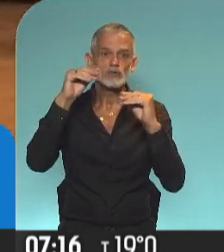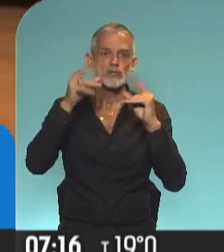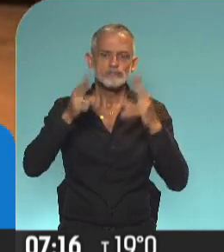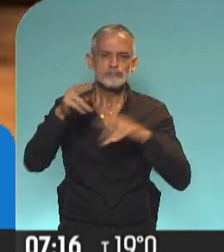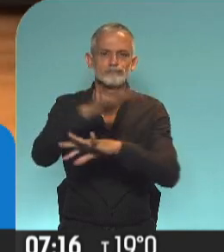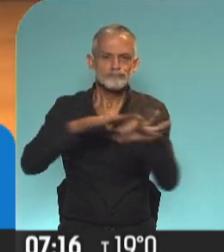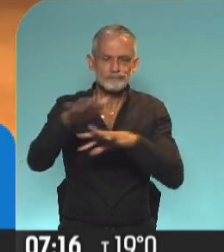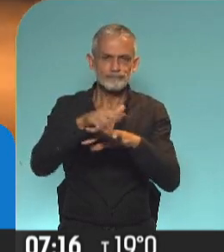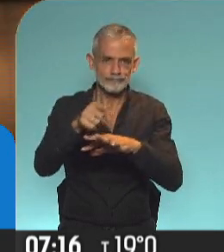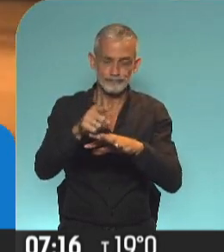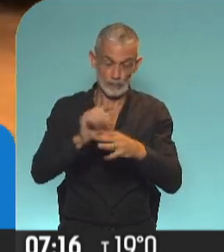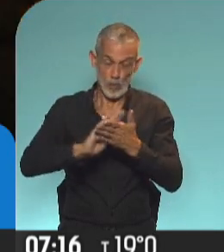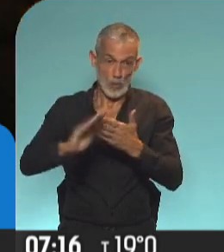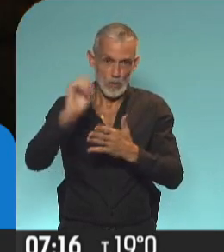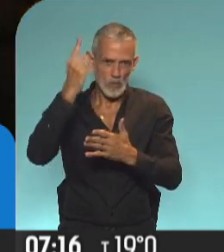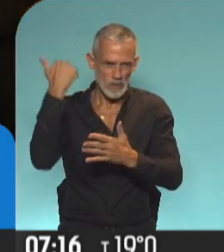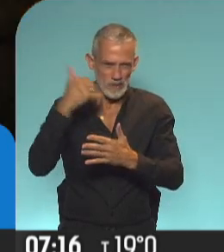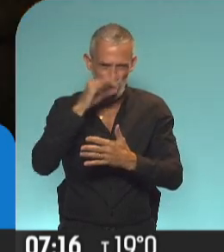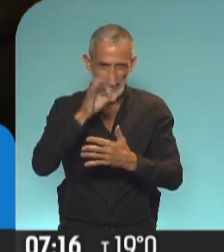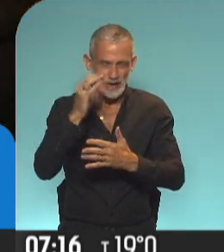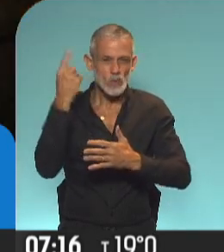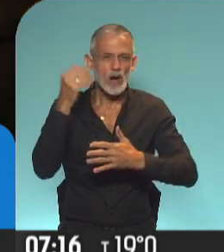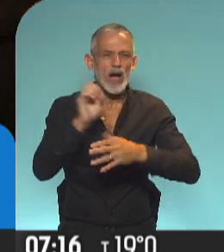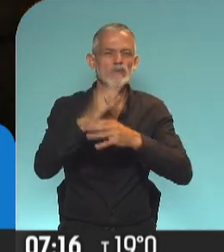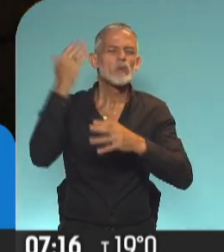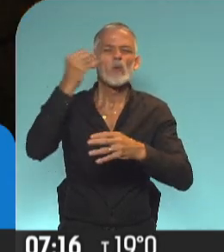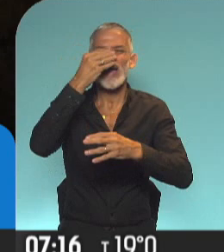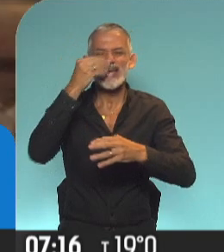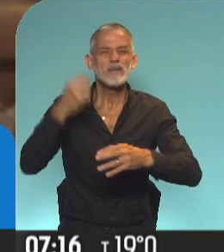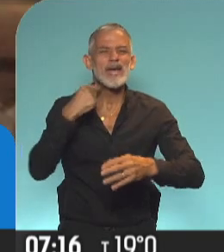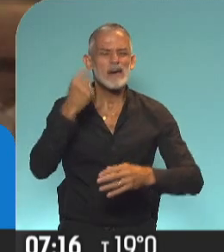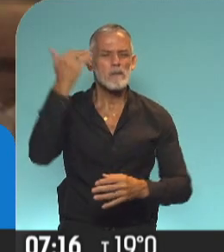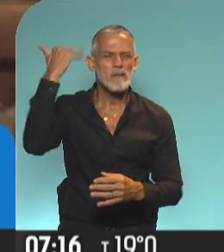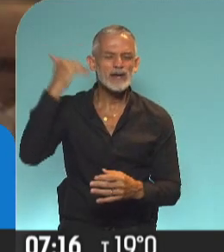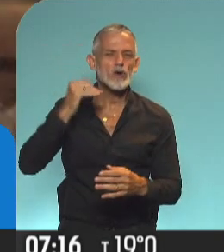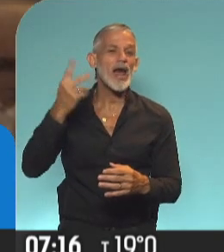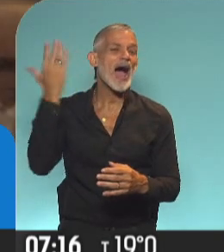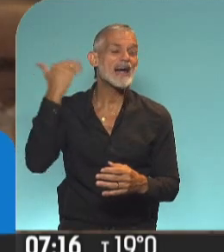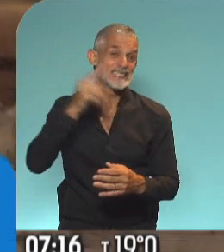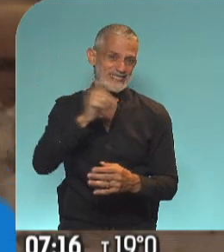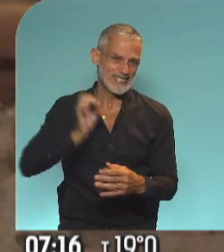una medida inédita en el país desde la epidemia de gripe española hace un siglo